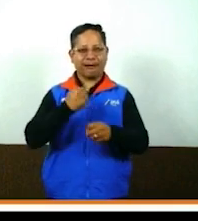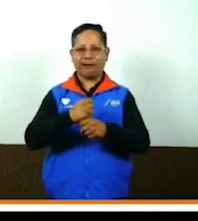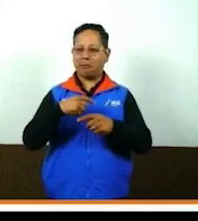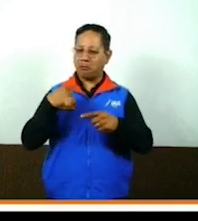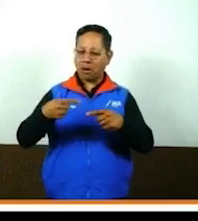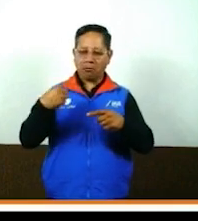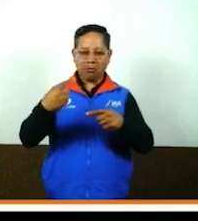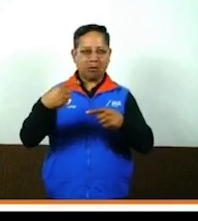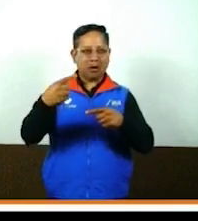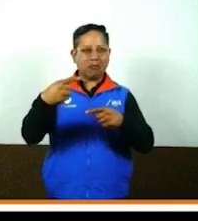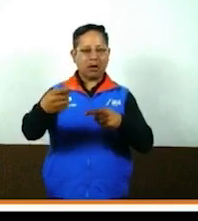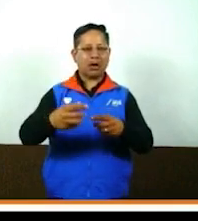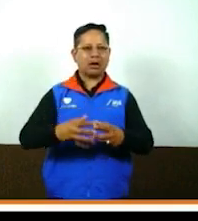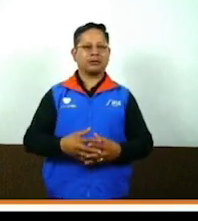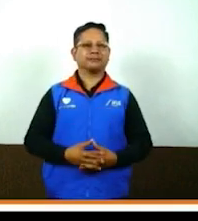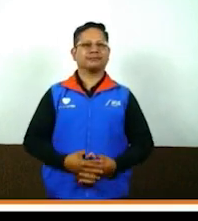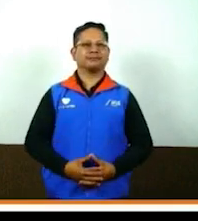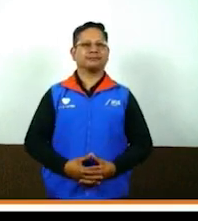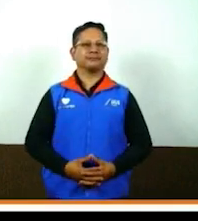consecutivos. Gracias.